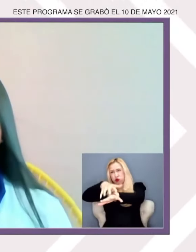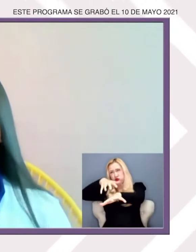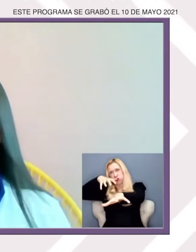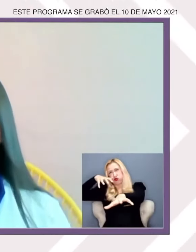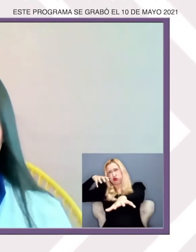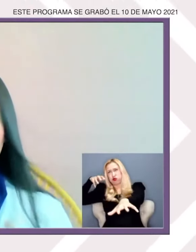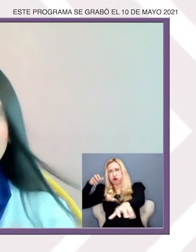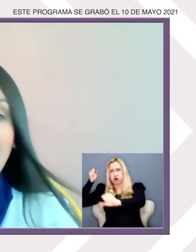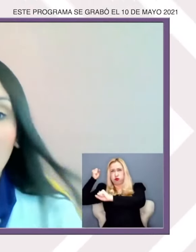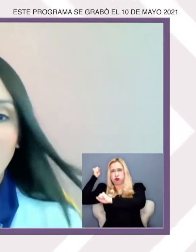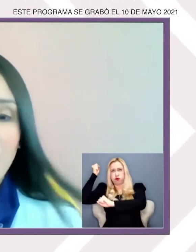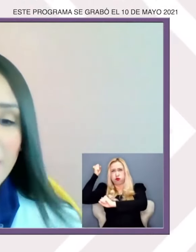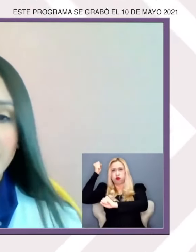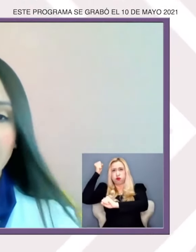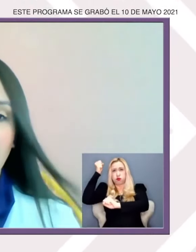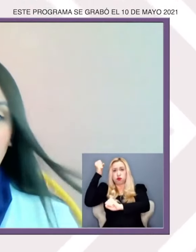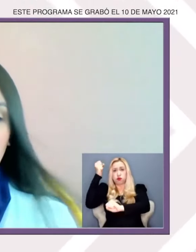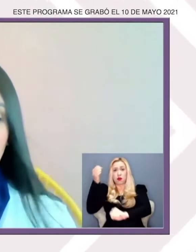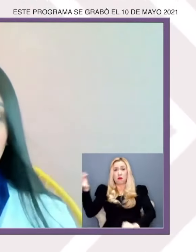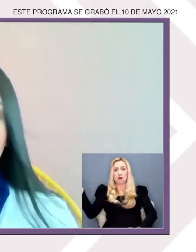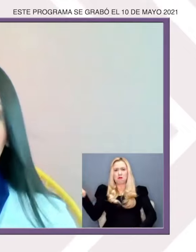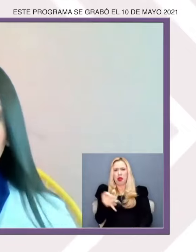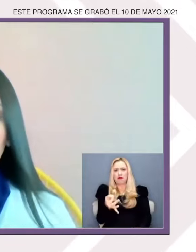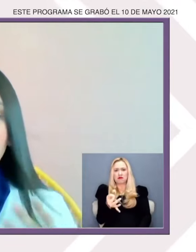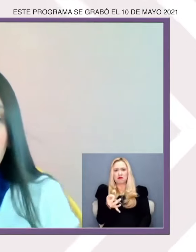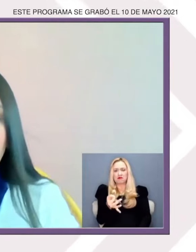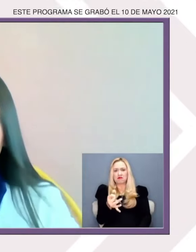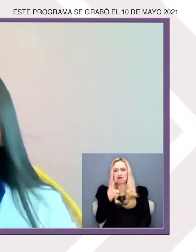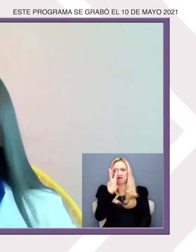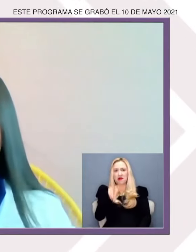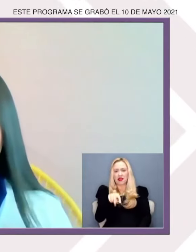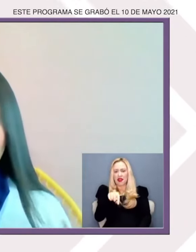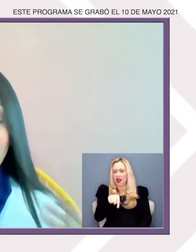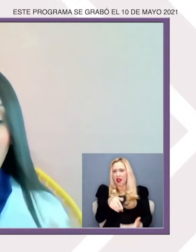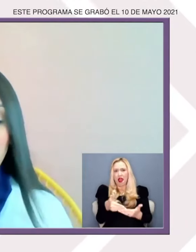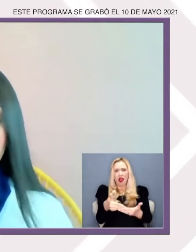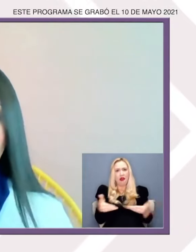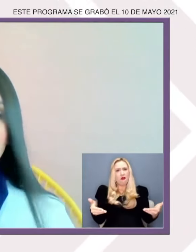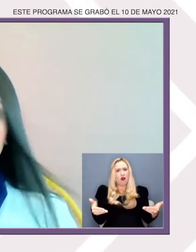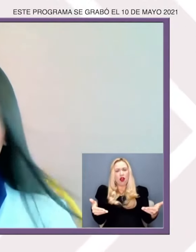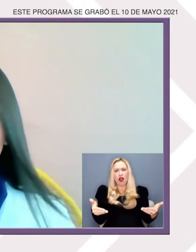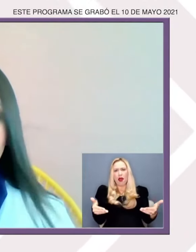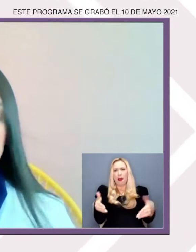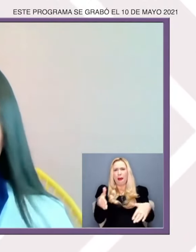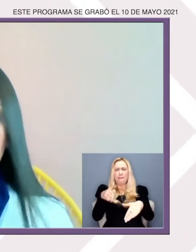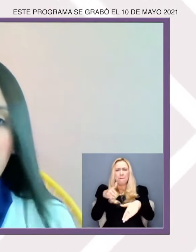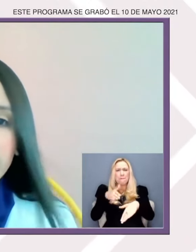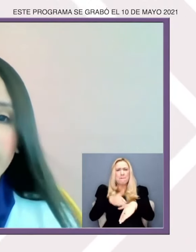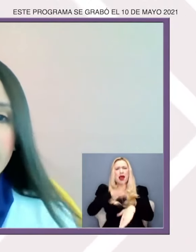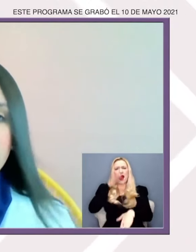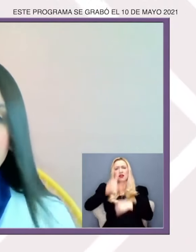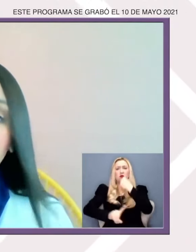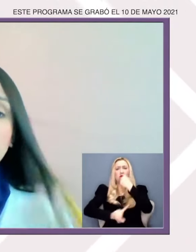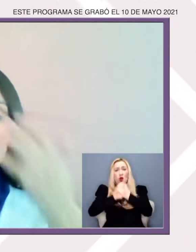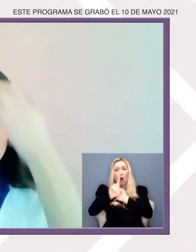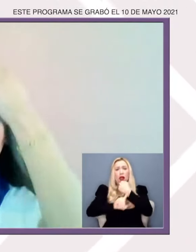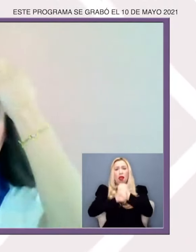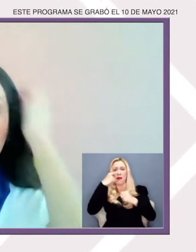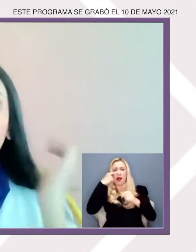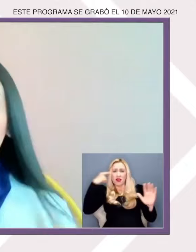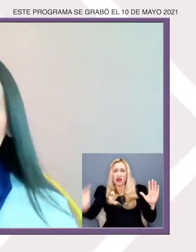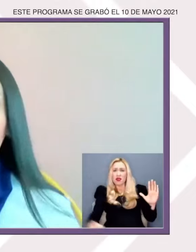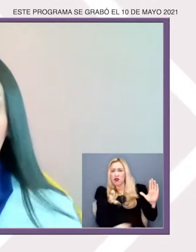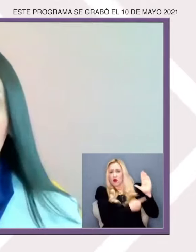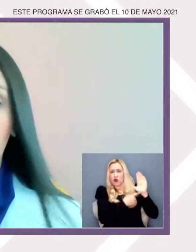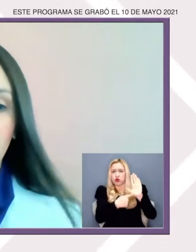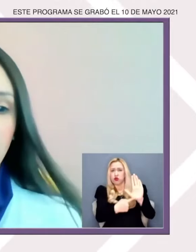haber acertado también este año, al enmarcar de forma tan amplia las diversas problemáticas y retos que seguimos